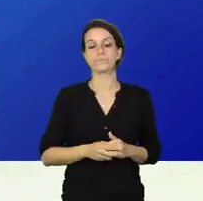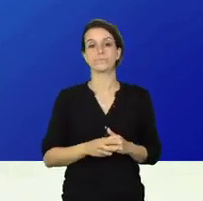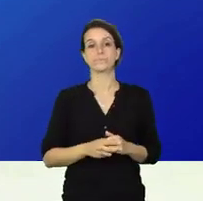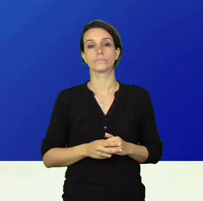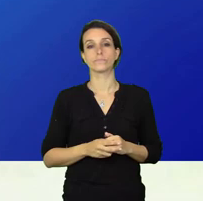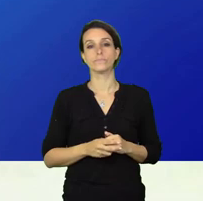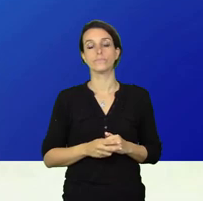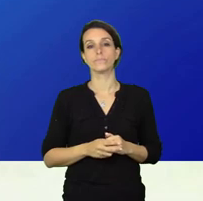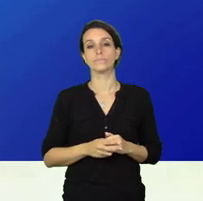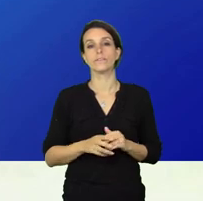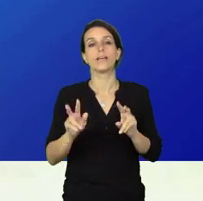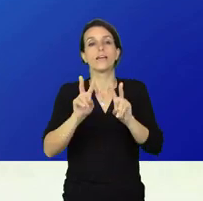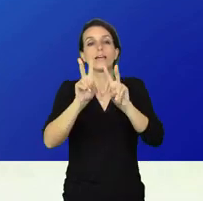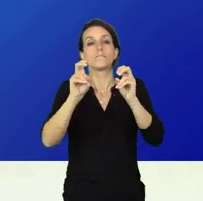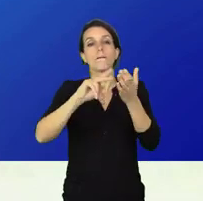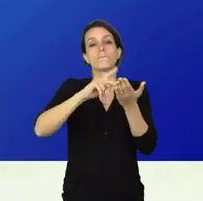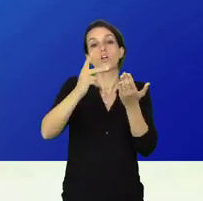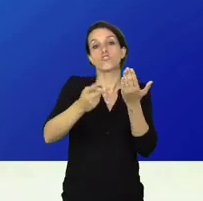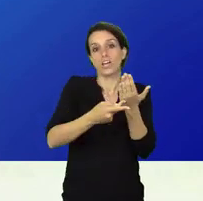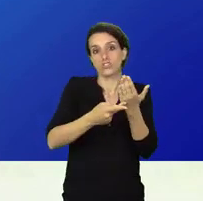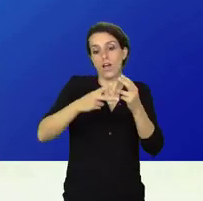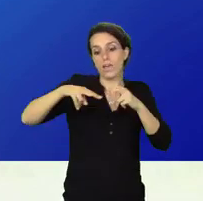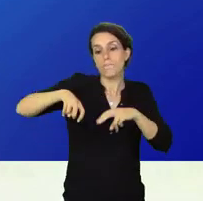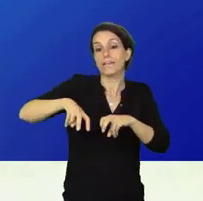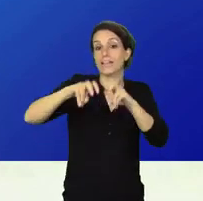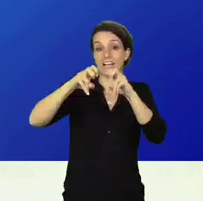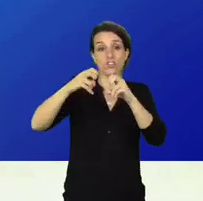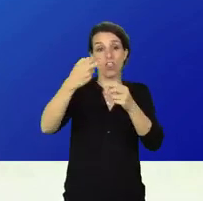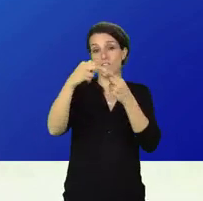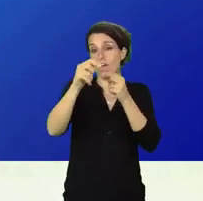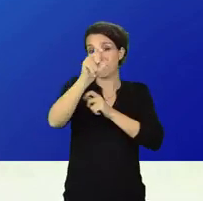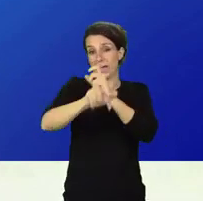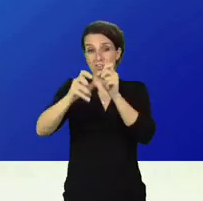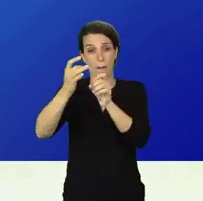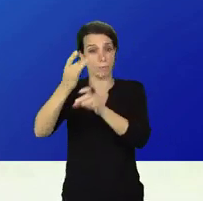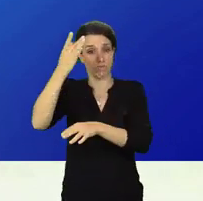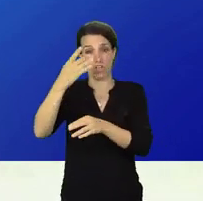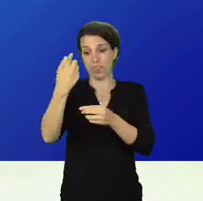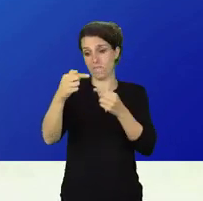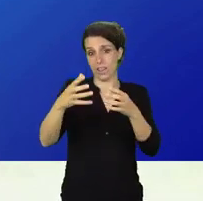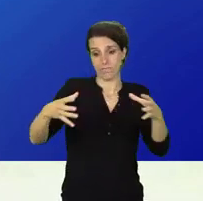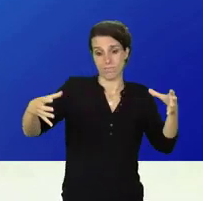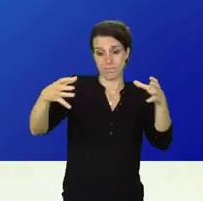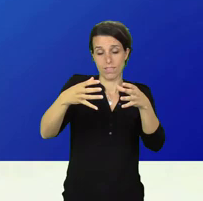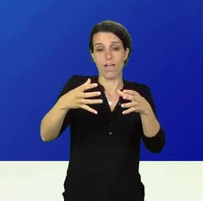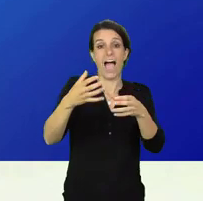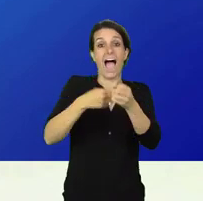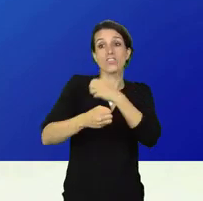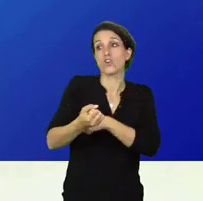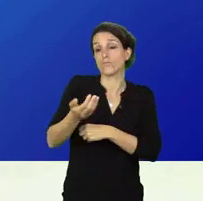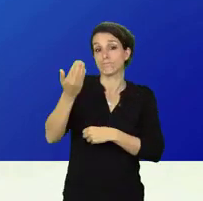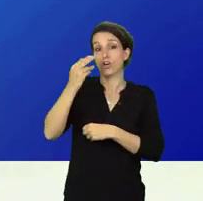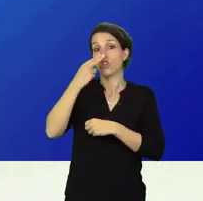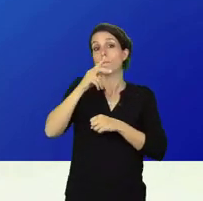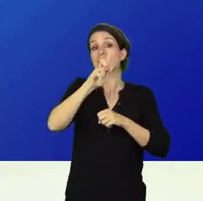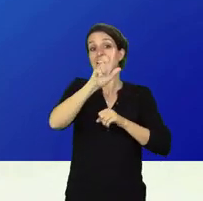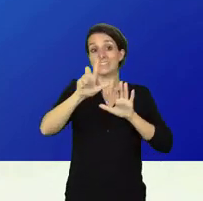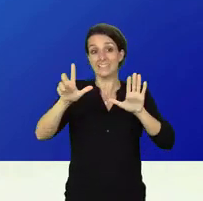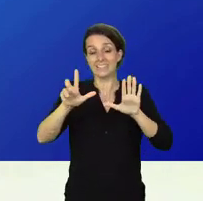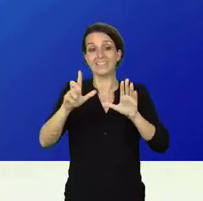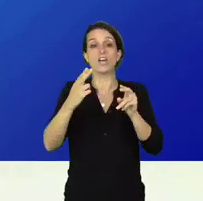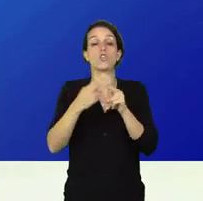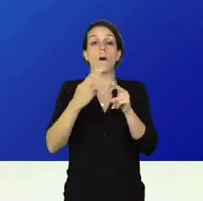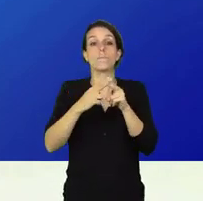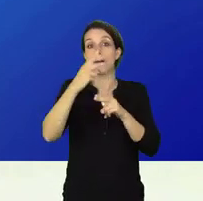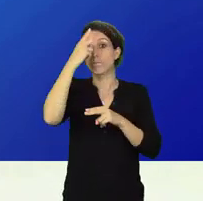conversar, tiene que ver con los proyectos de investigación multidisciplinarios. En este caso se elaboró en el 2017 un proyecto que